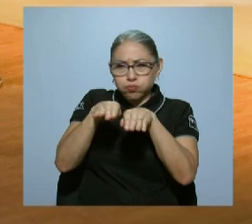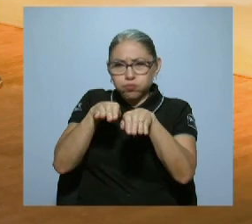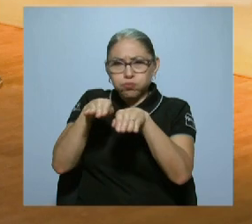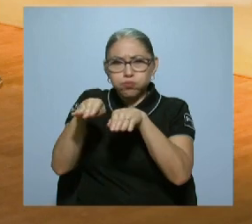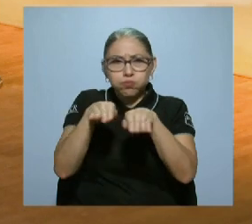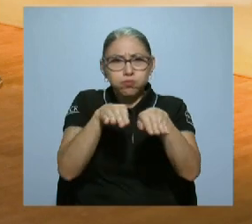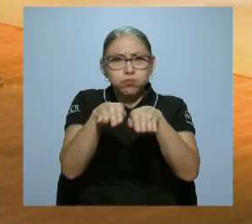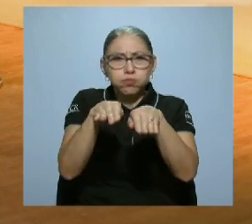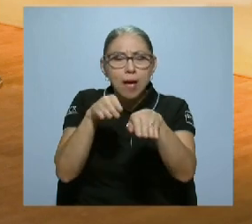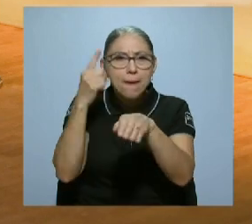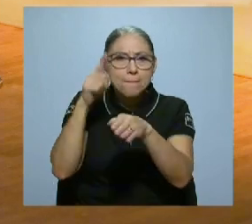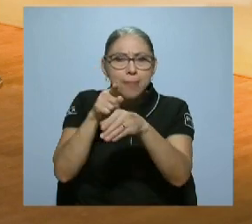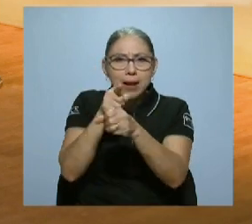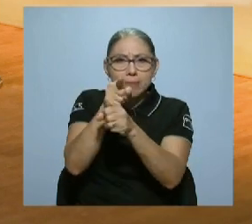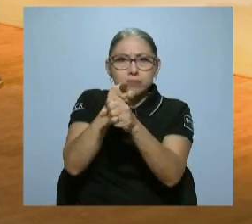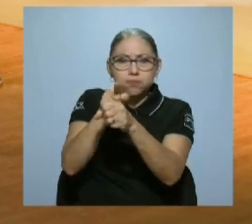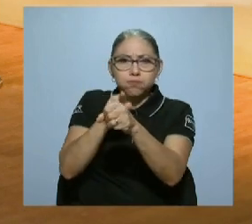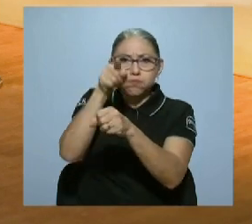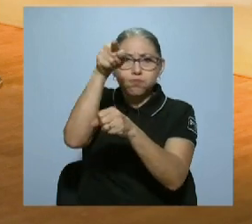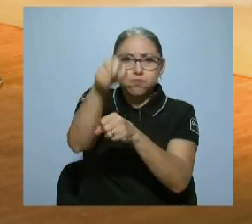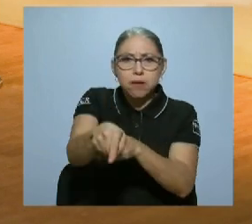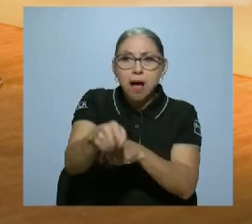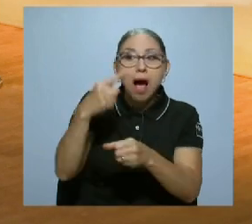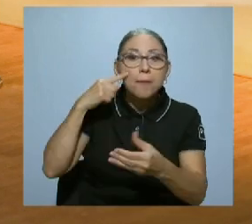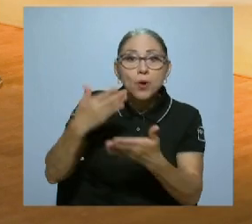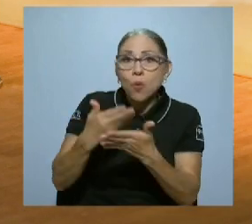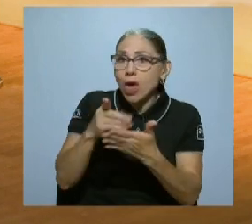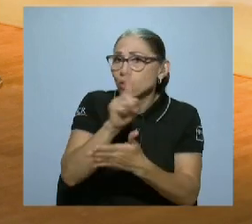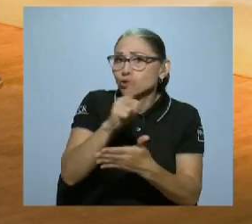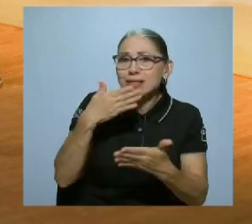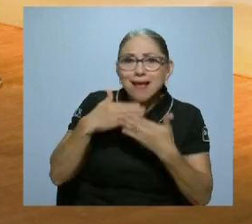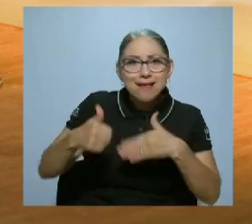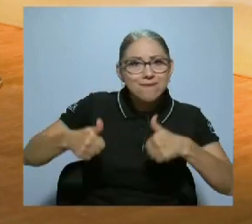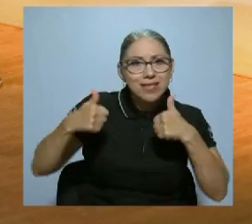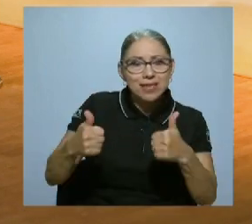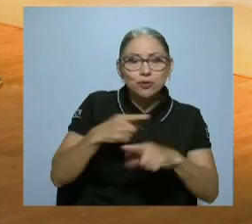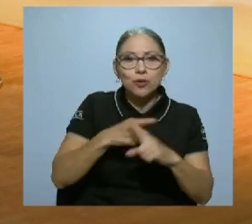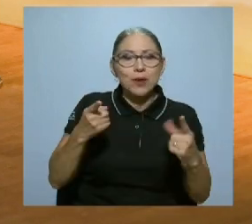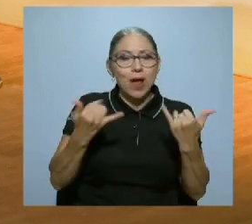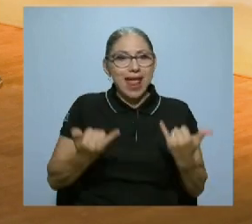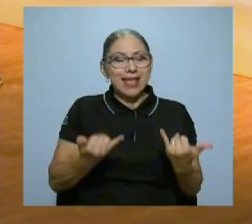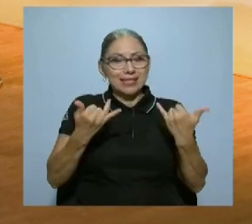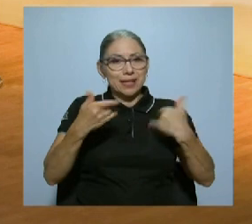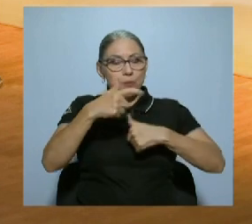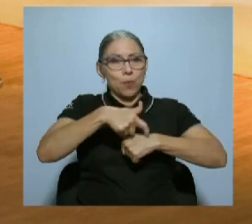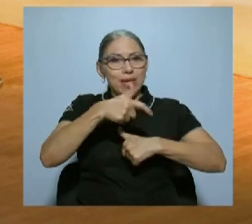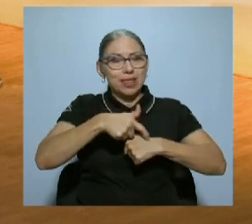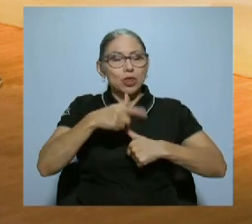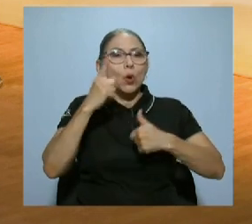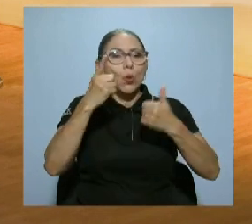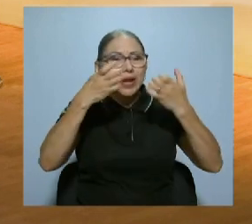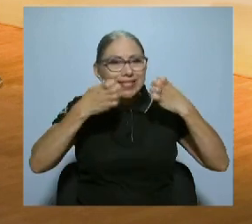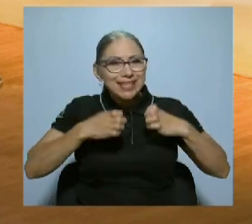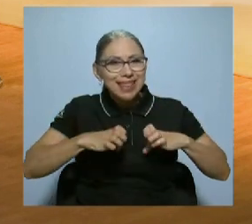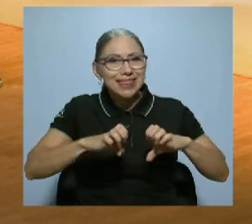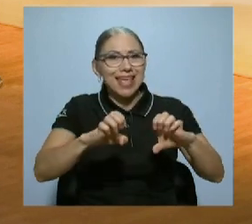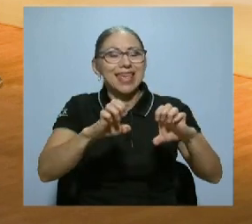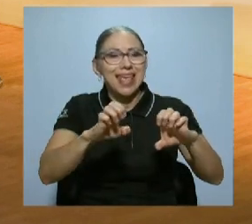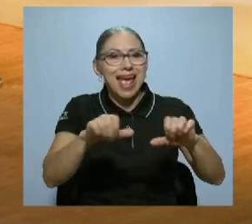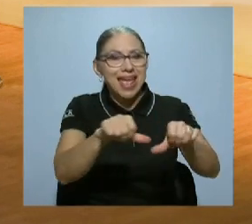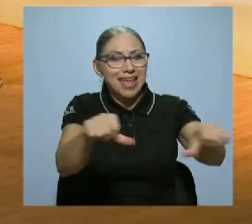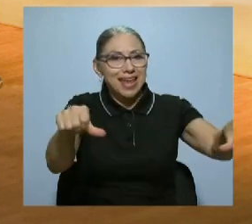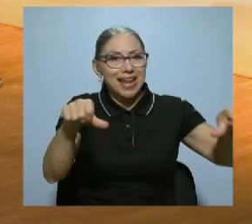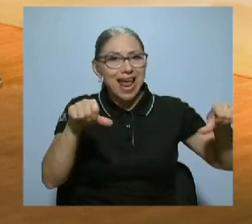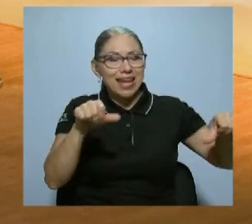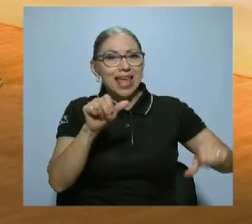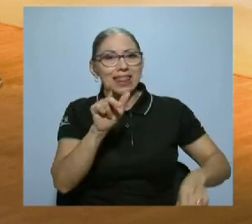efectivos, y en este momento se está dando una situación estratégica en el área de Kursk, que es